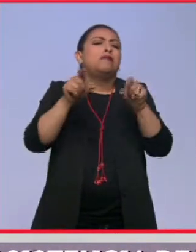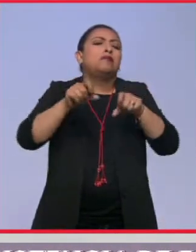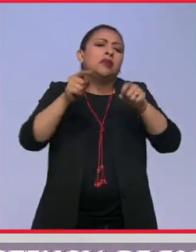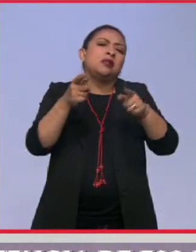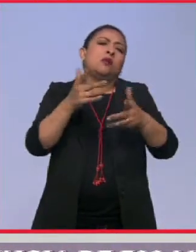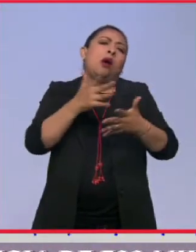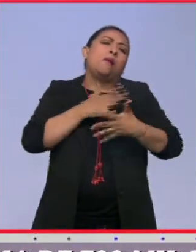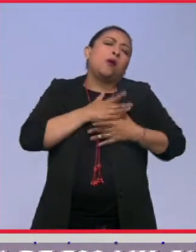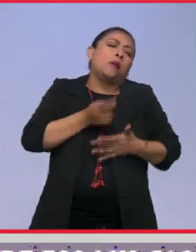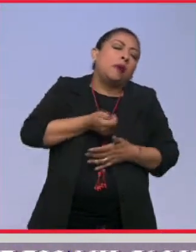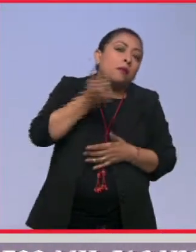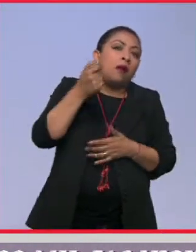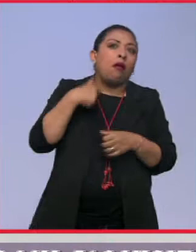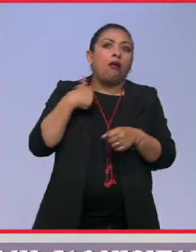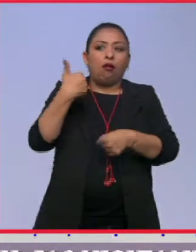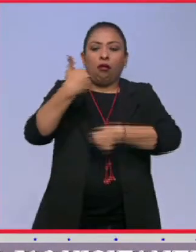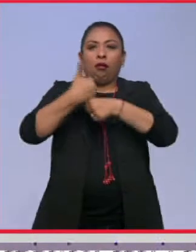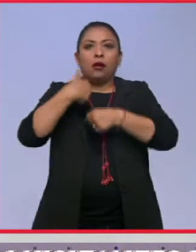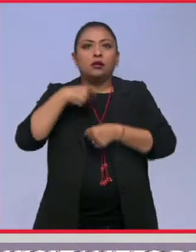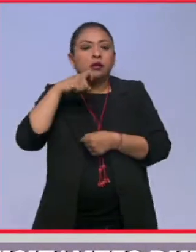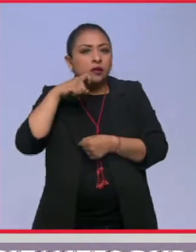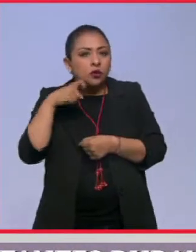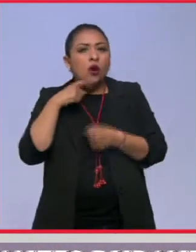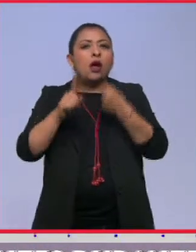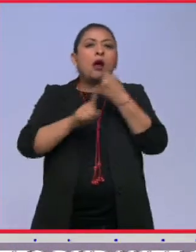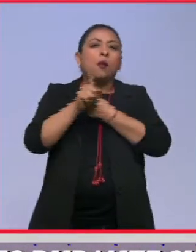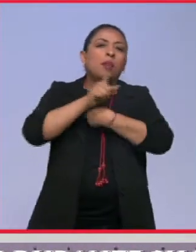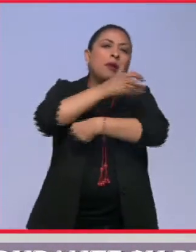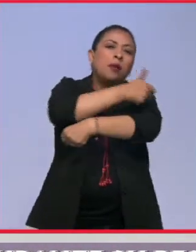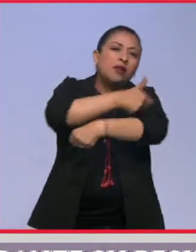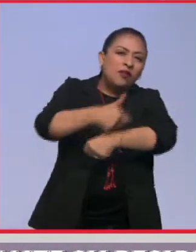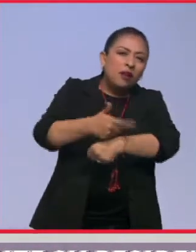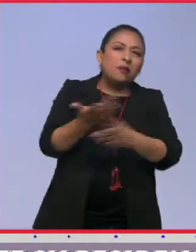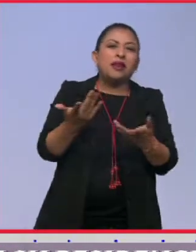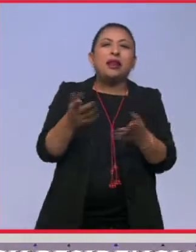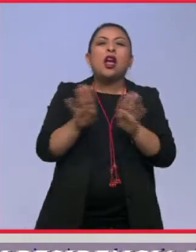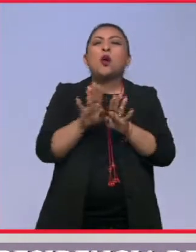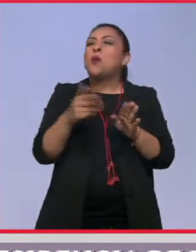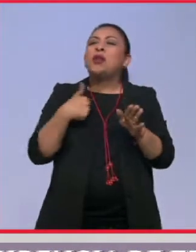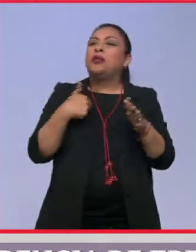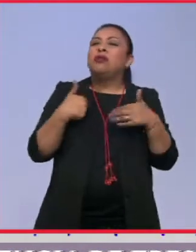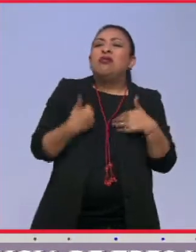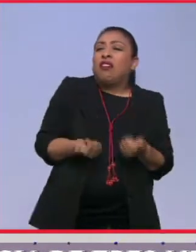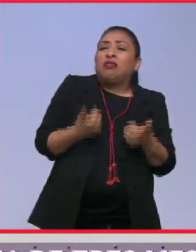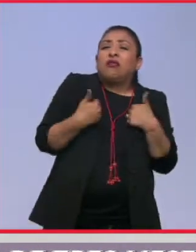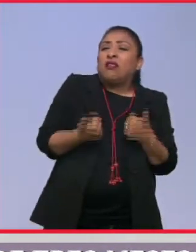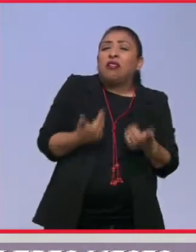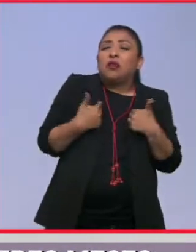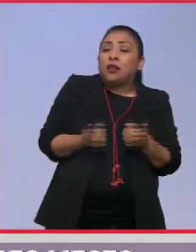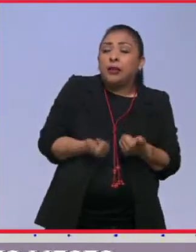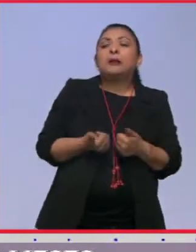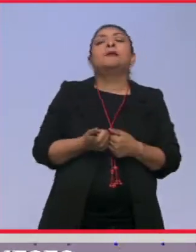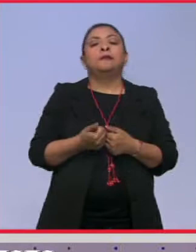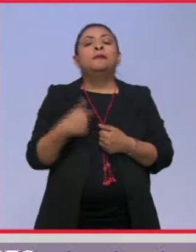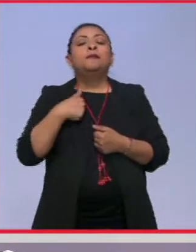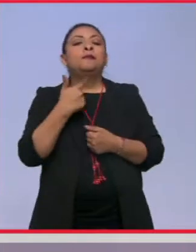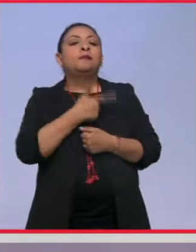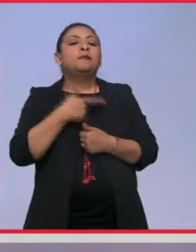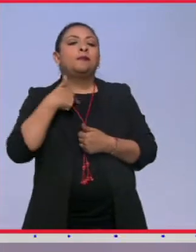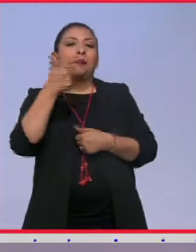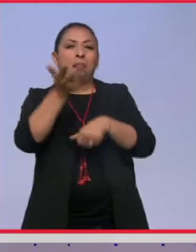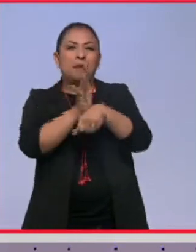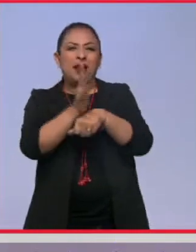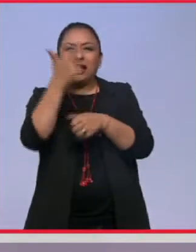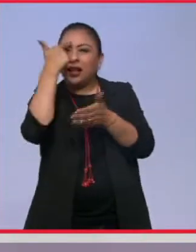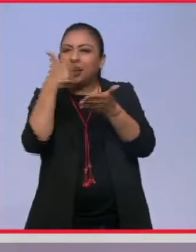descubrimiento sexual, los problemas con la familia. Una familia que... Y sentirse incomprendida, ¿no? Y lo que sí me gusta de esta película, y yo